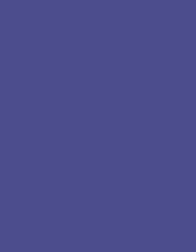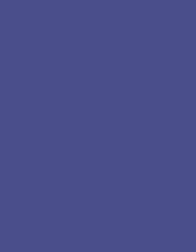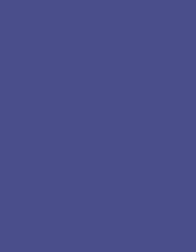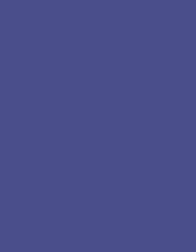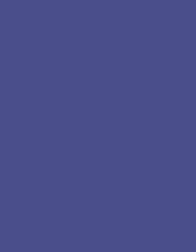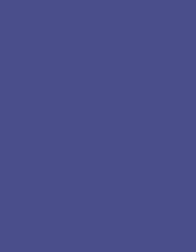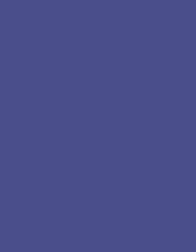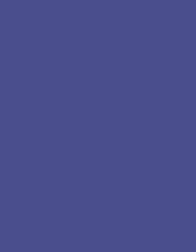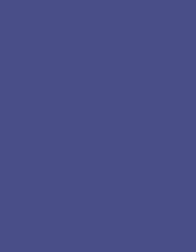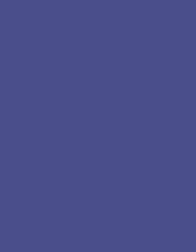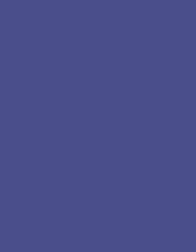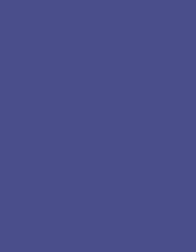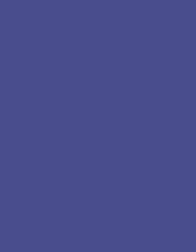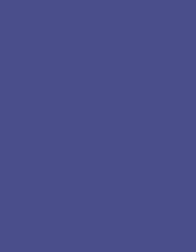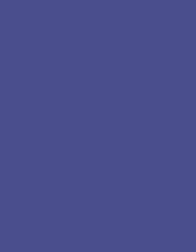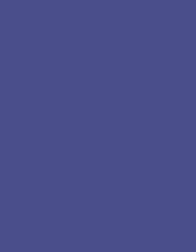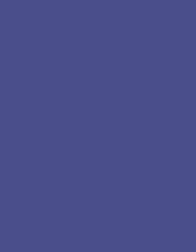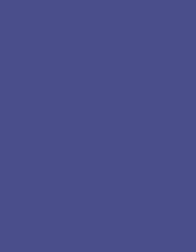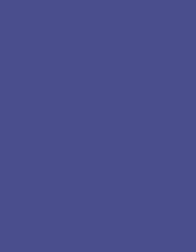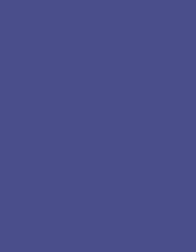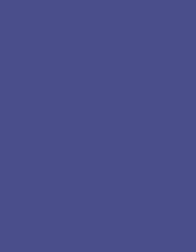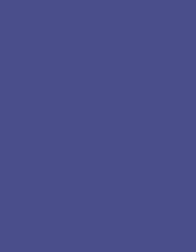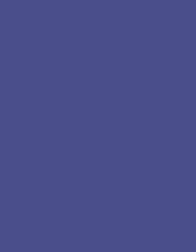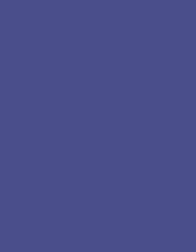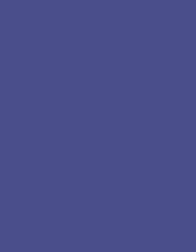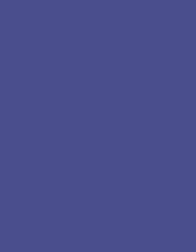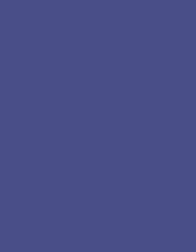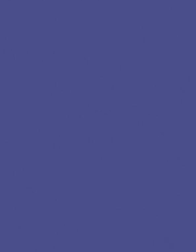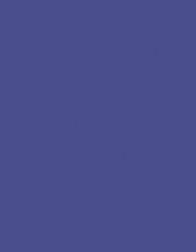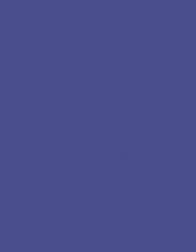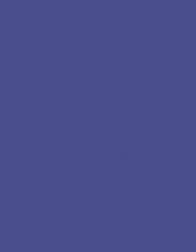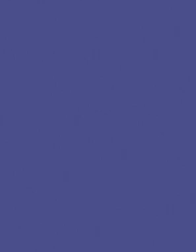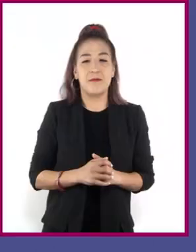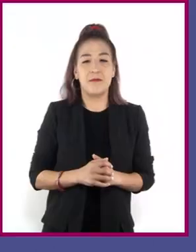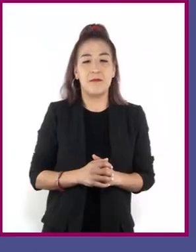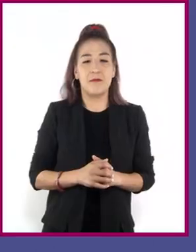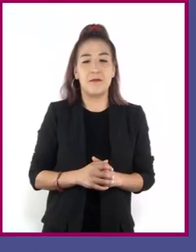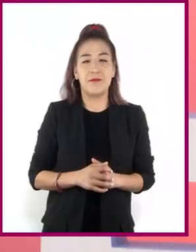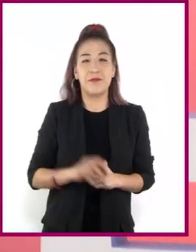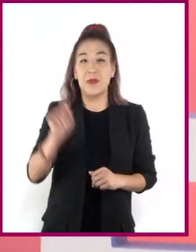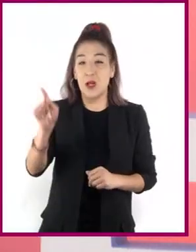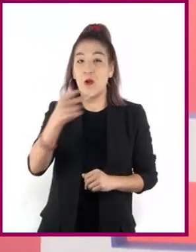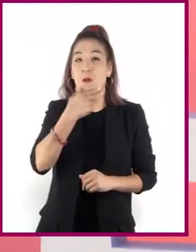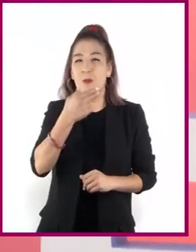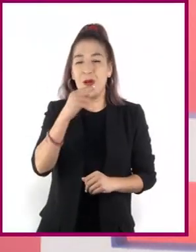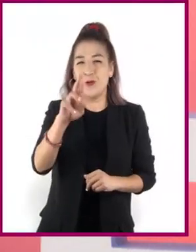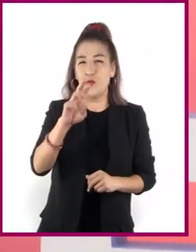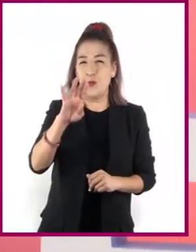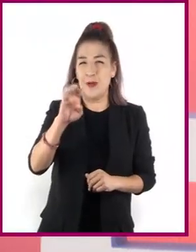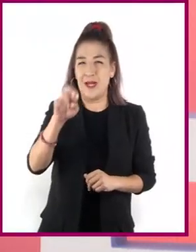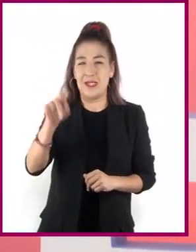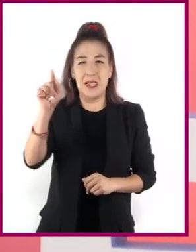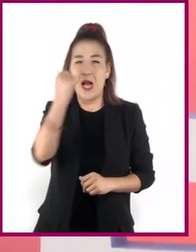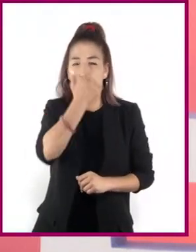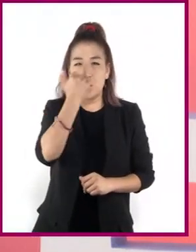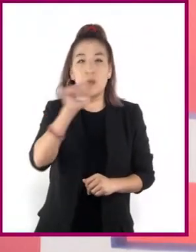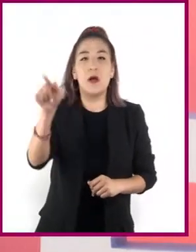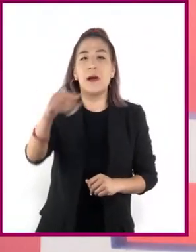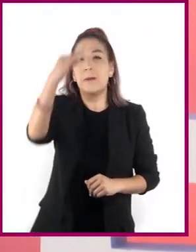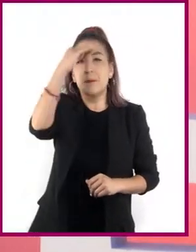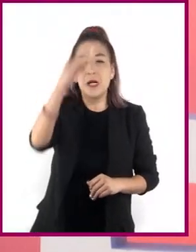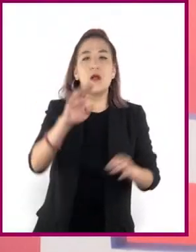teniendo un mayor aprendizaje rubén optó siguiendo los consejos del editor por dividirlo en dos